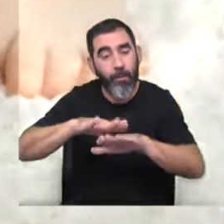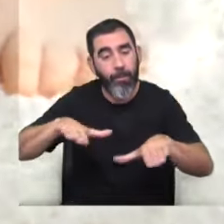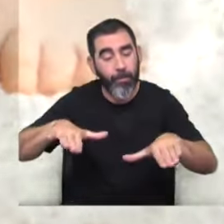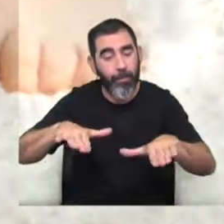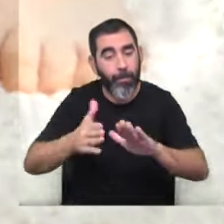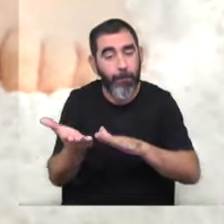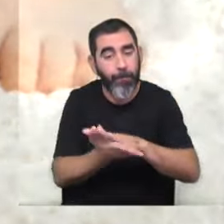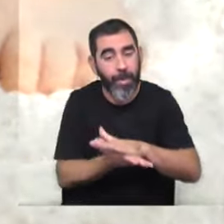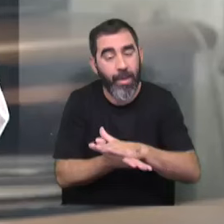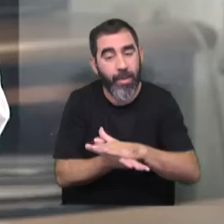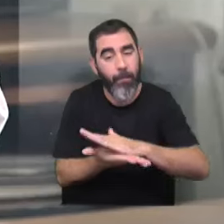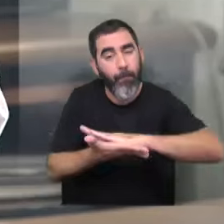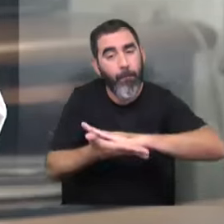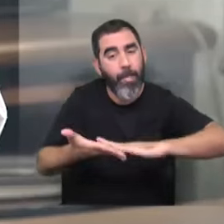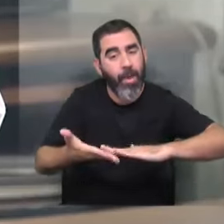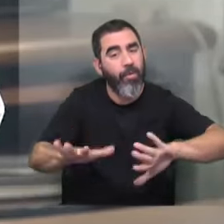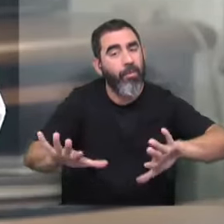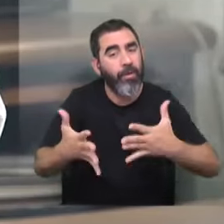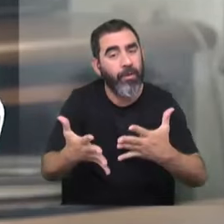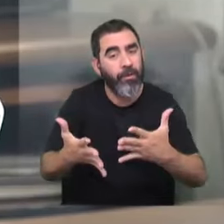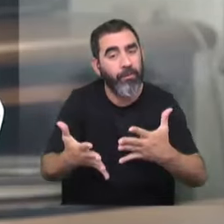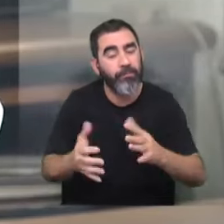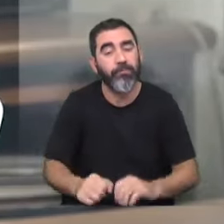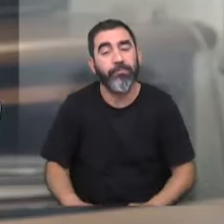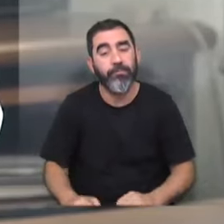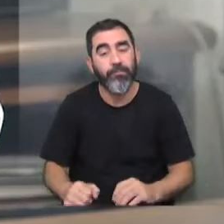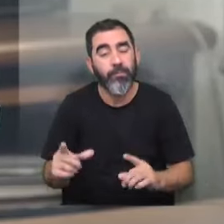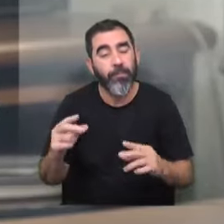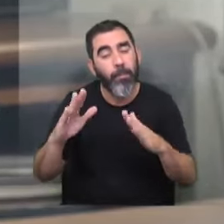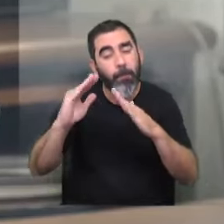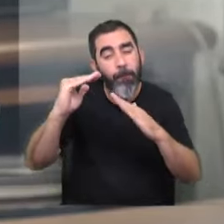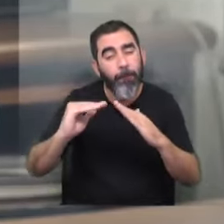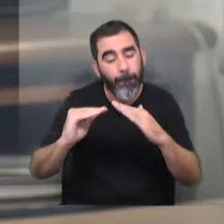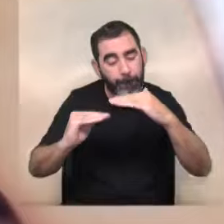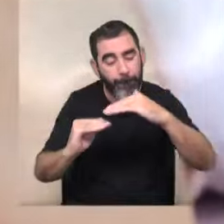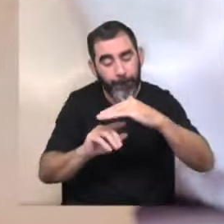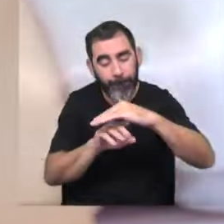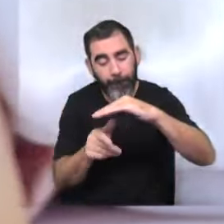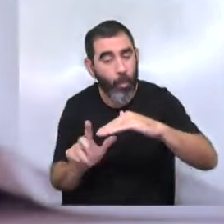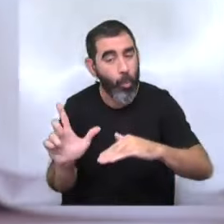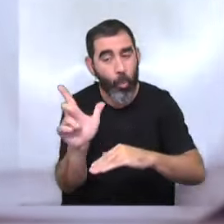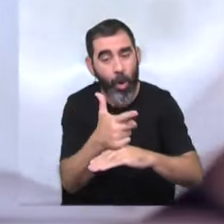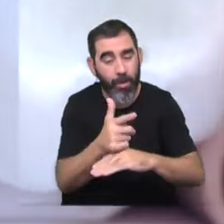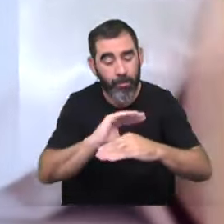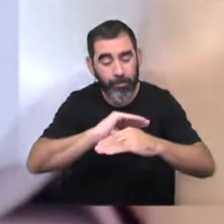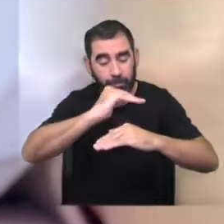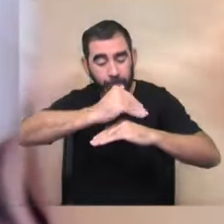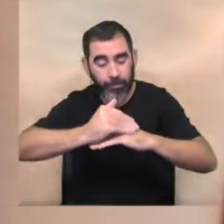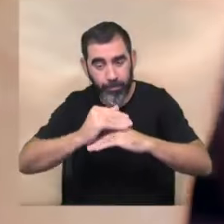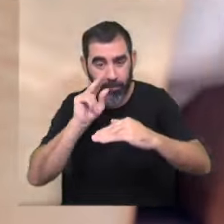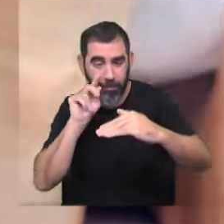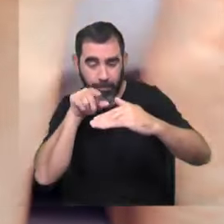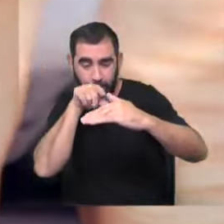Cuando hablamos de pie plano, podemos decir, como está descrito, que es una disminución del arco plantar medial. El arco plantar medial es cuando nos